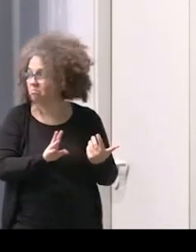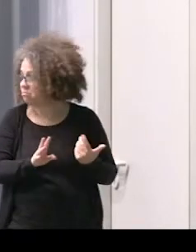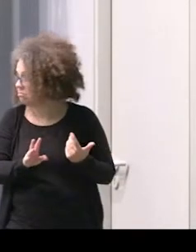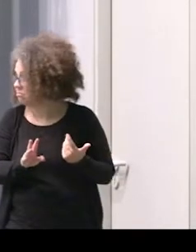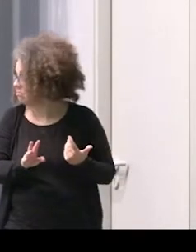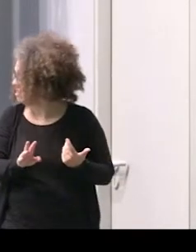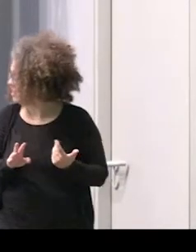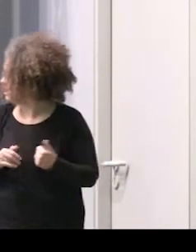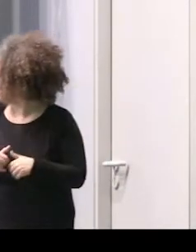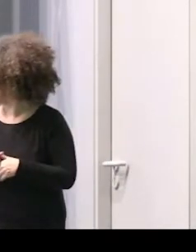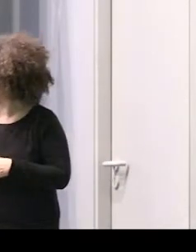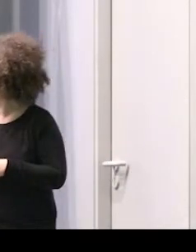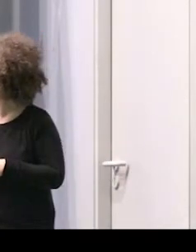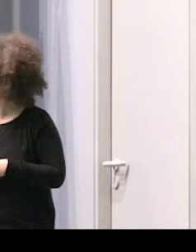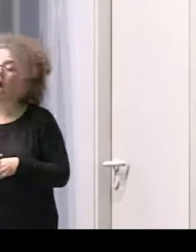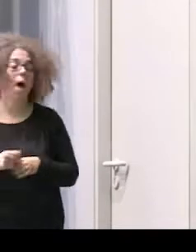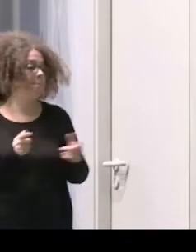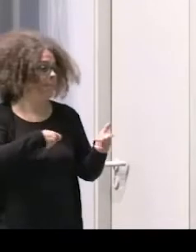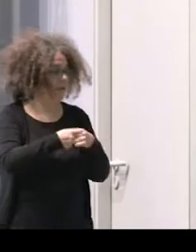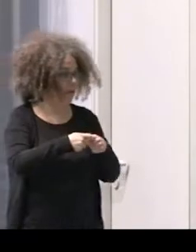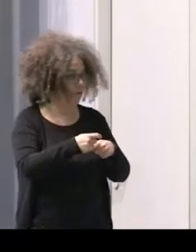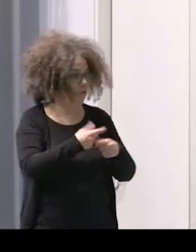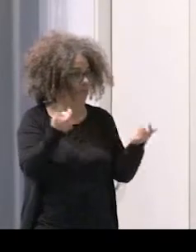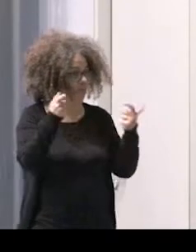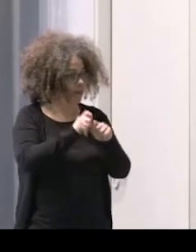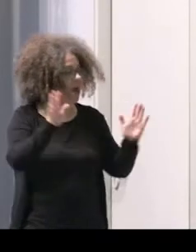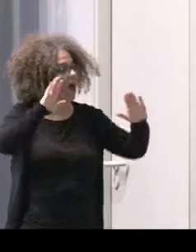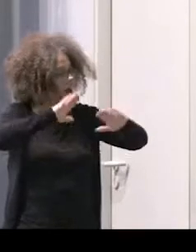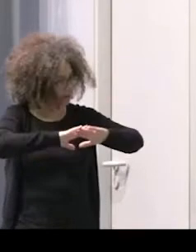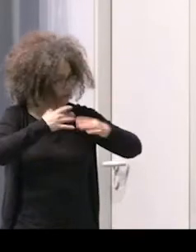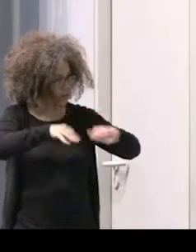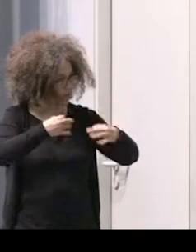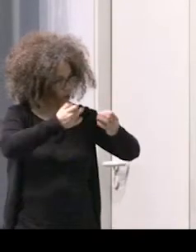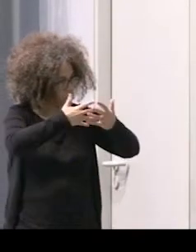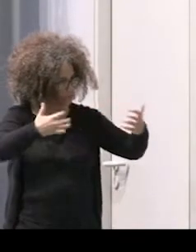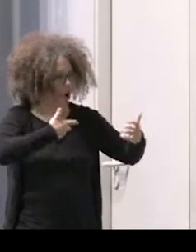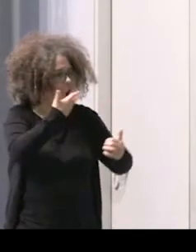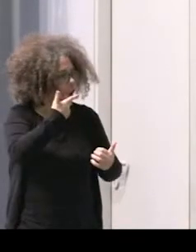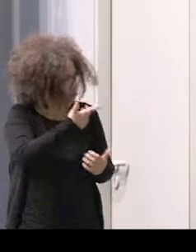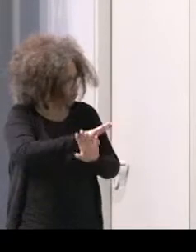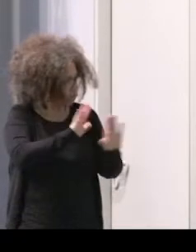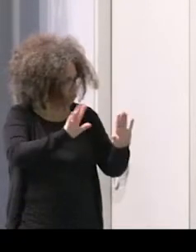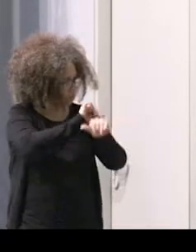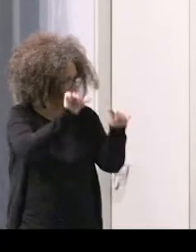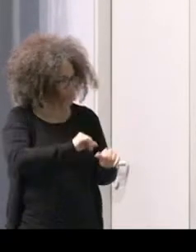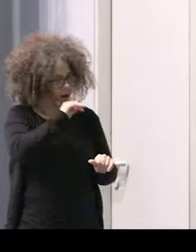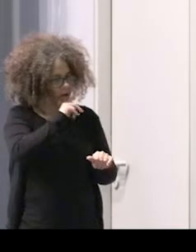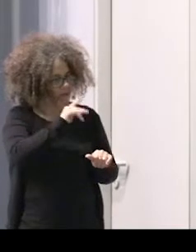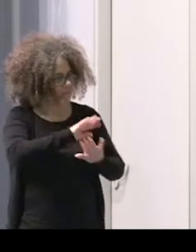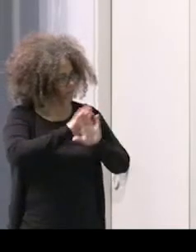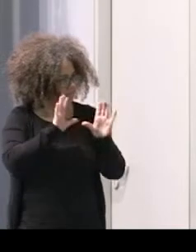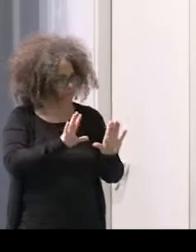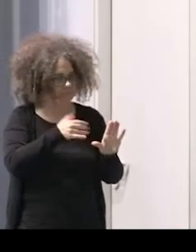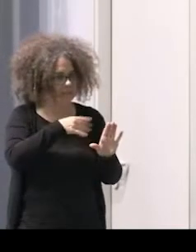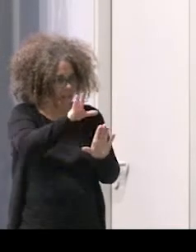cierra al anochecer. El mercado cierra al anochecer. Muy bien. Esta sería la frase normal, natural, para una persona normoyente. Esta sería la